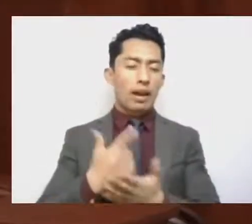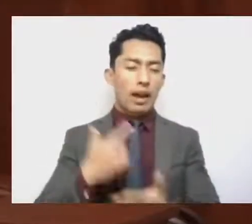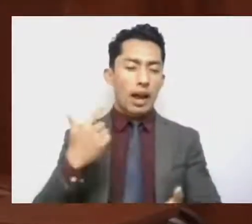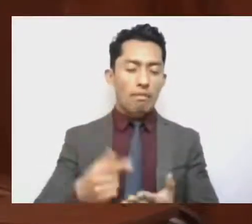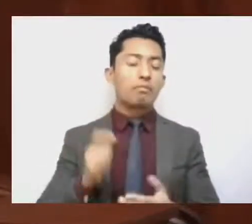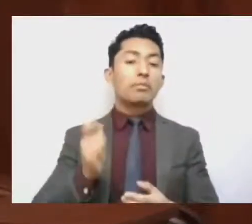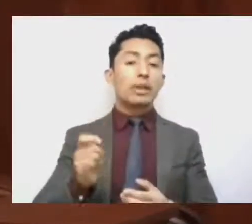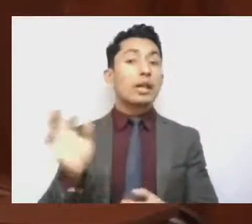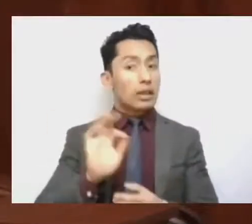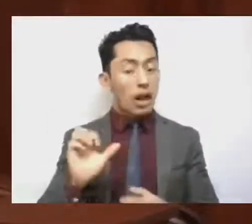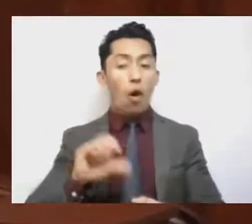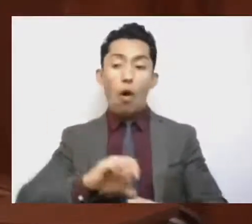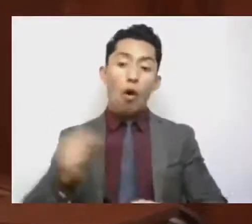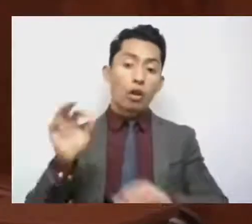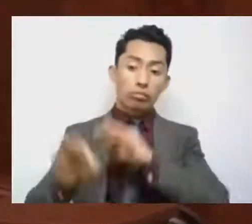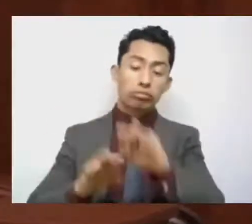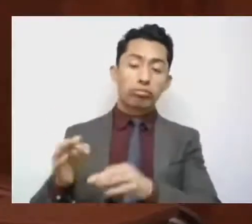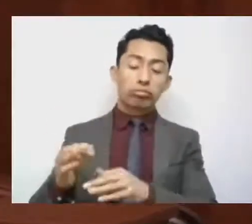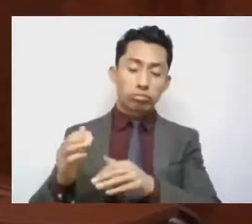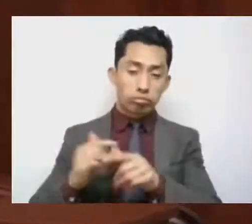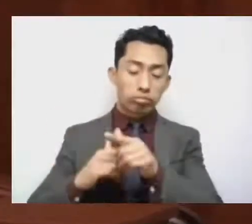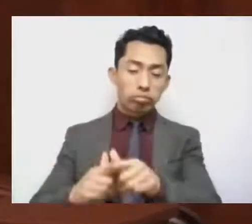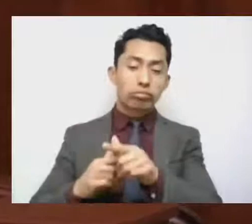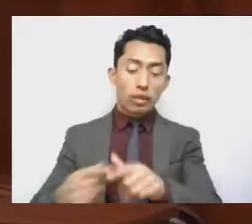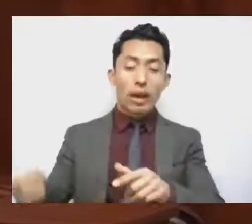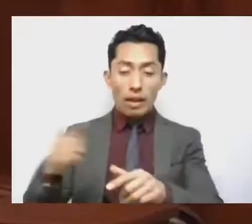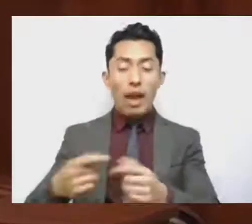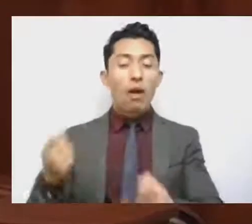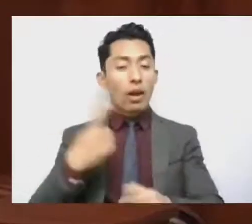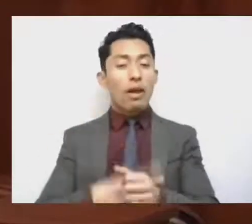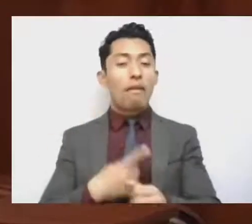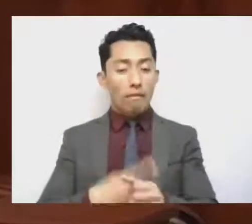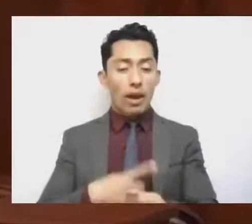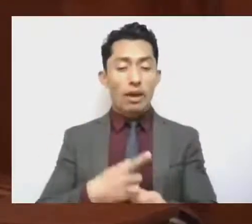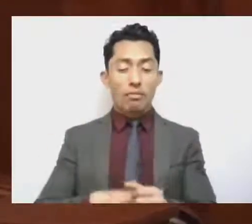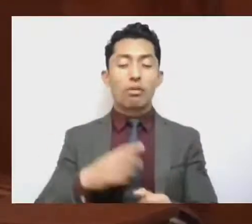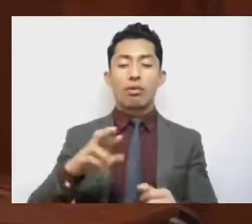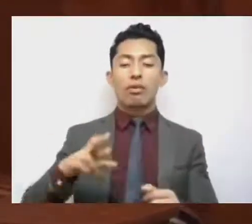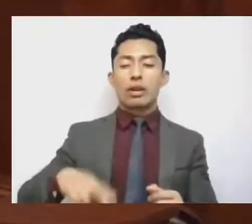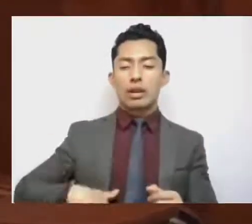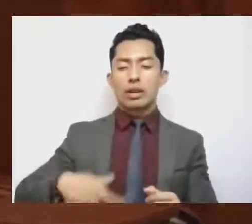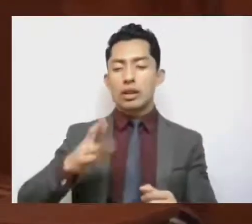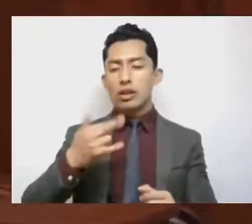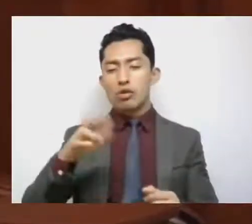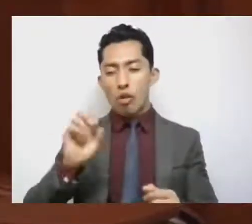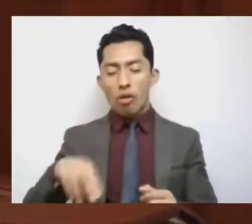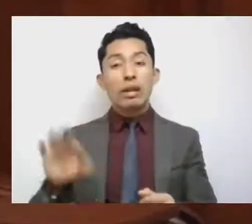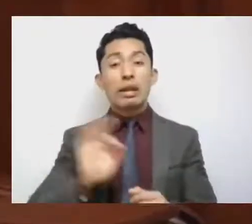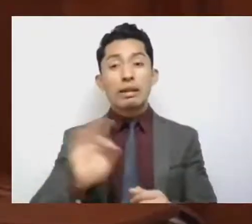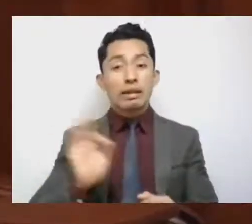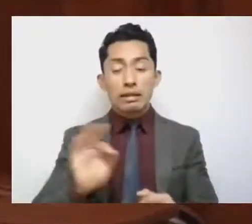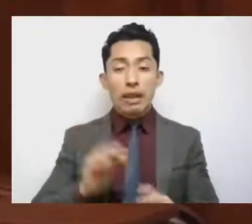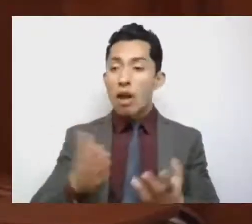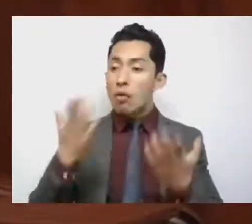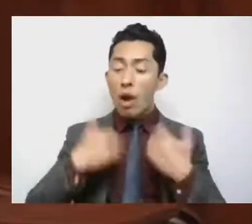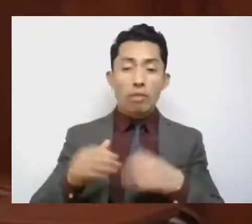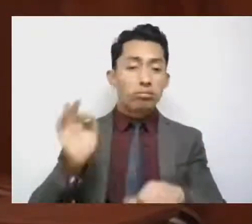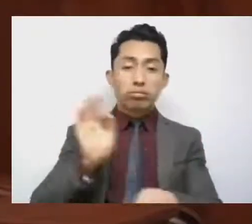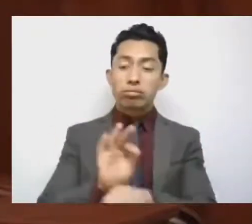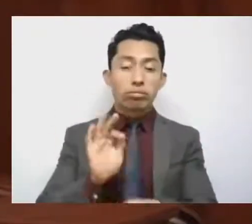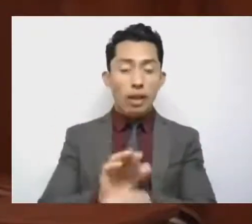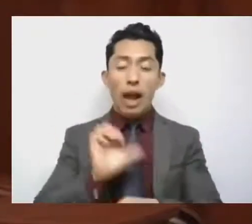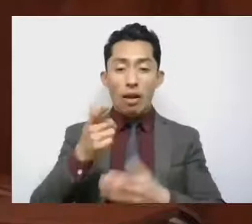de tratamiento conservador en aquellos enfermos renales que tienen pocas probabilidades de beneficiarse de la